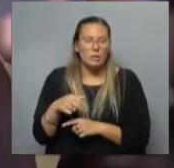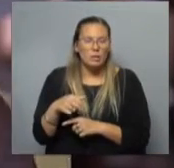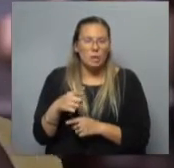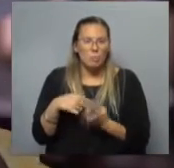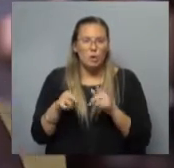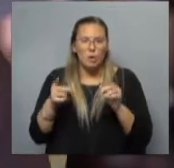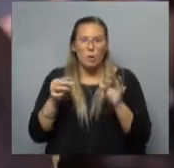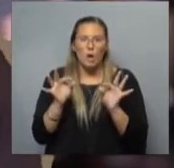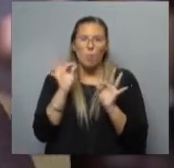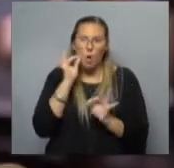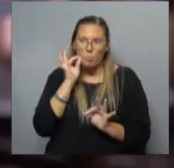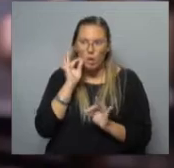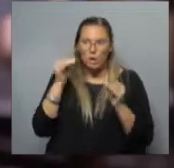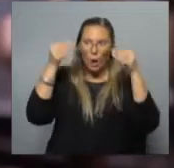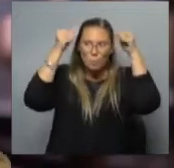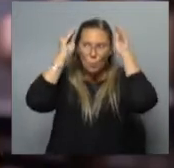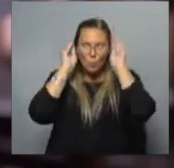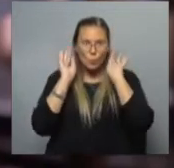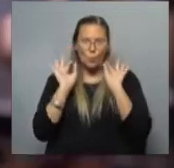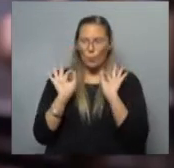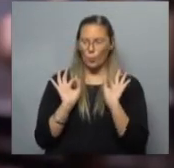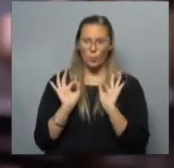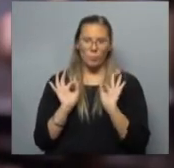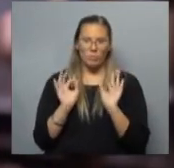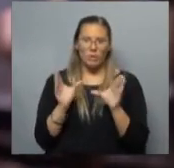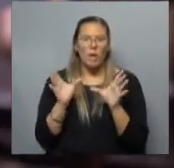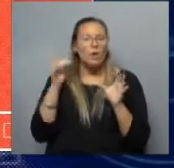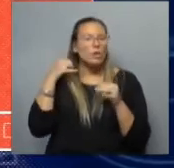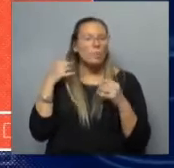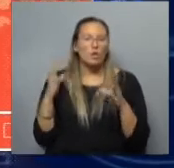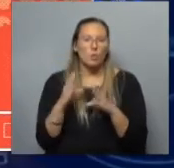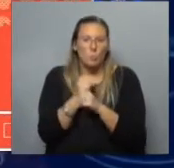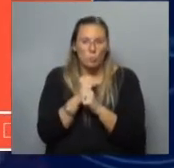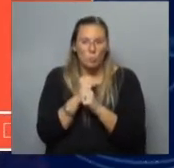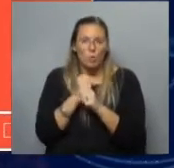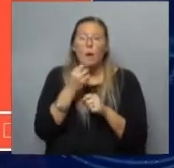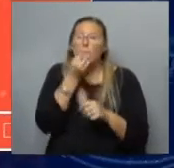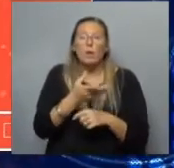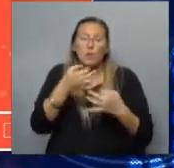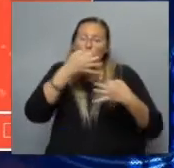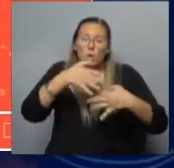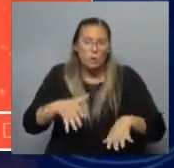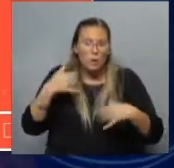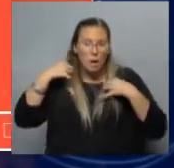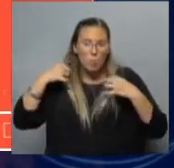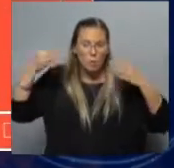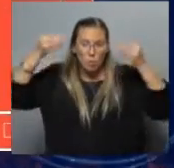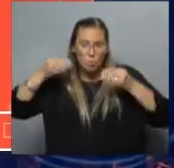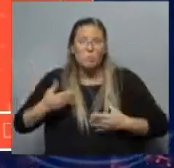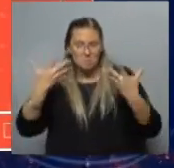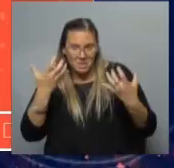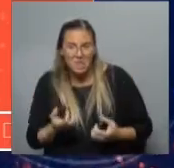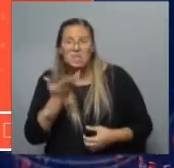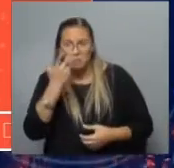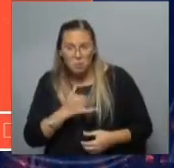Pero tenés que estar prolijita con las motitas arregladitas, apretaditas y cerraditas. Lo mejor es estar como uno quiere, o sea, con el pelo laseado si tenés ganas,